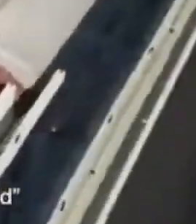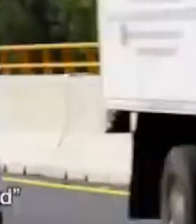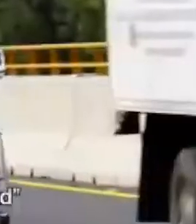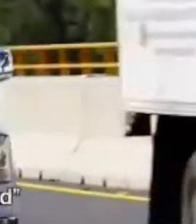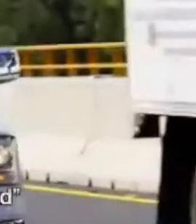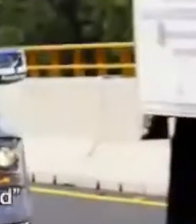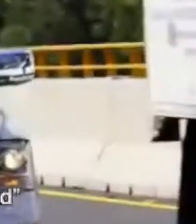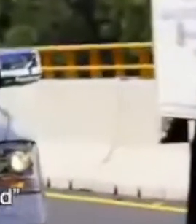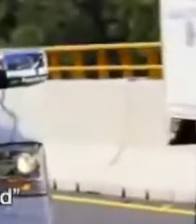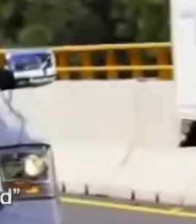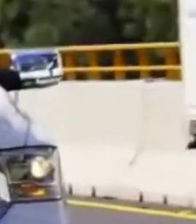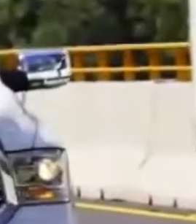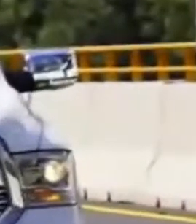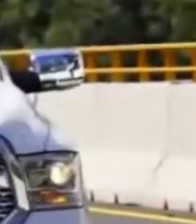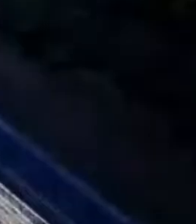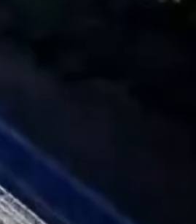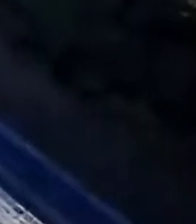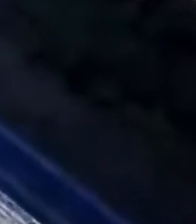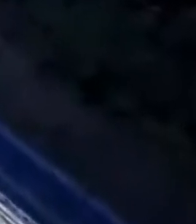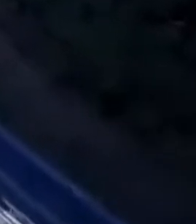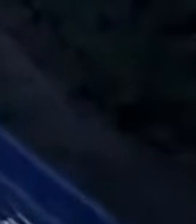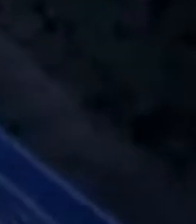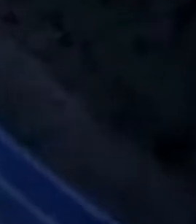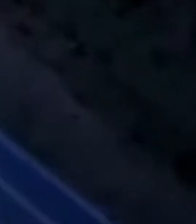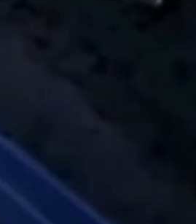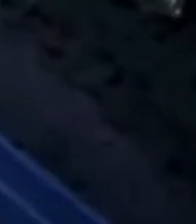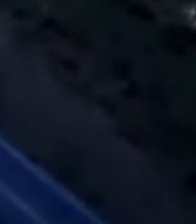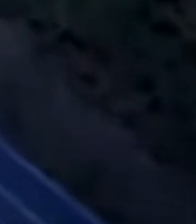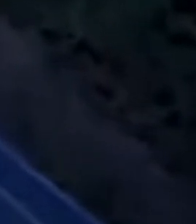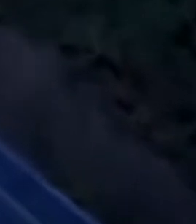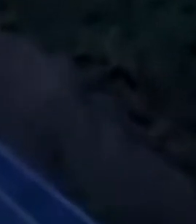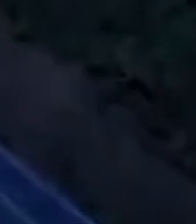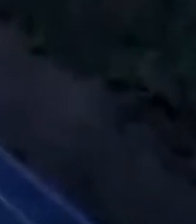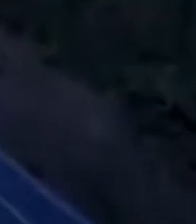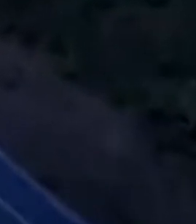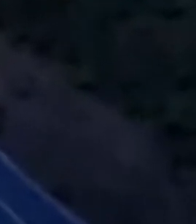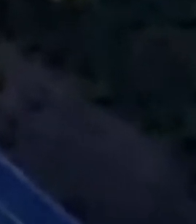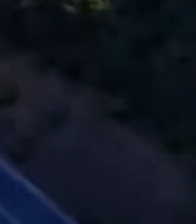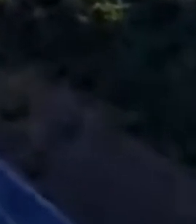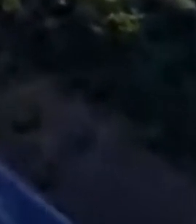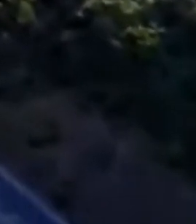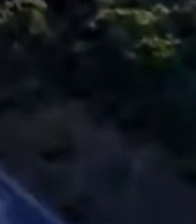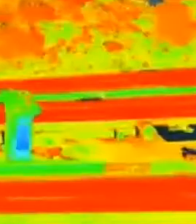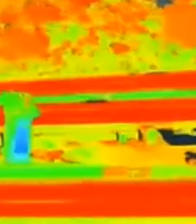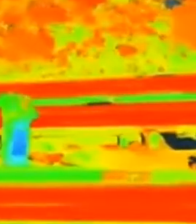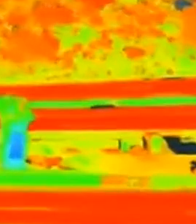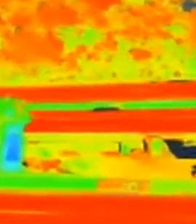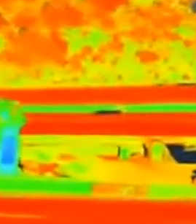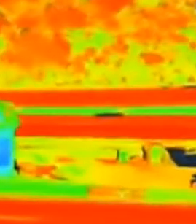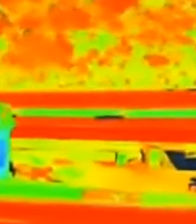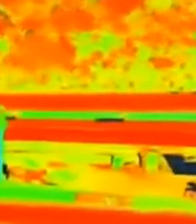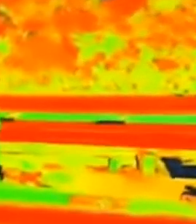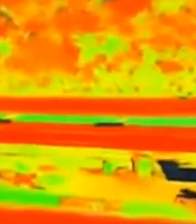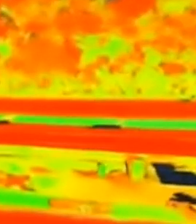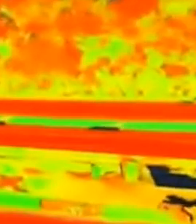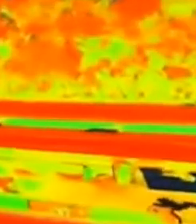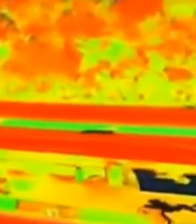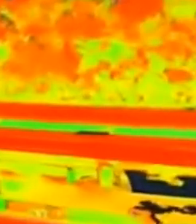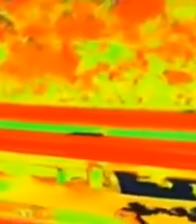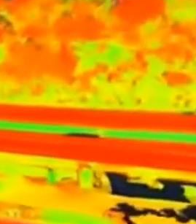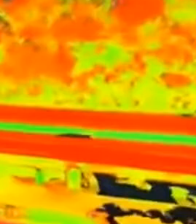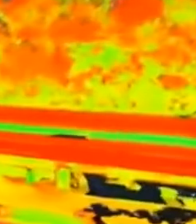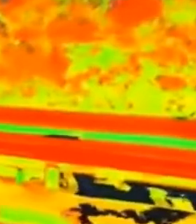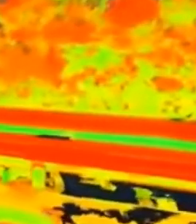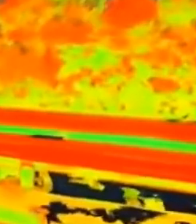como captura de la realidad, a través de la digitalización del avance que se apoya con imágenes de contrastes para identificación de